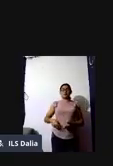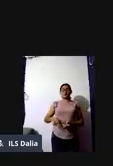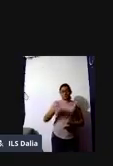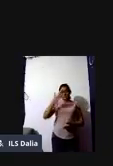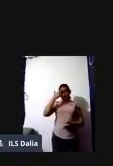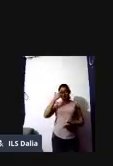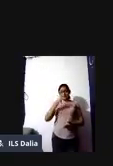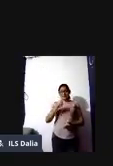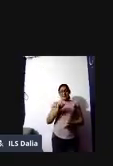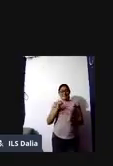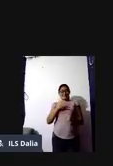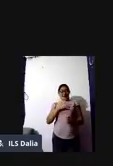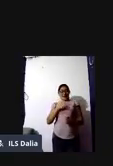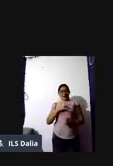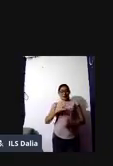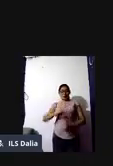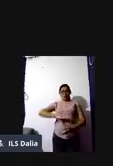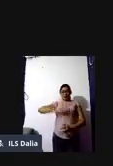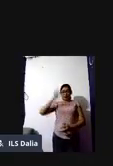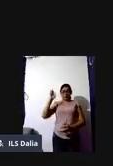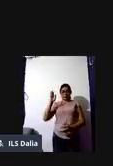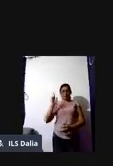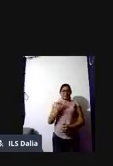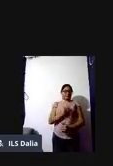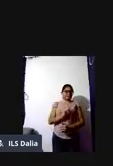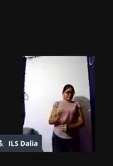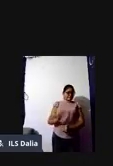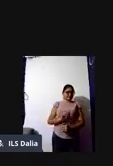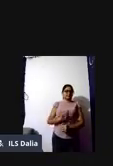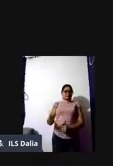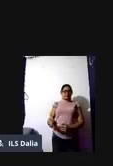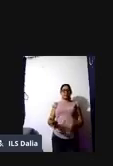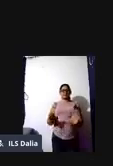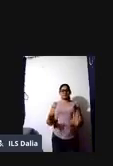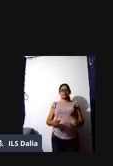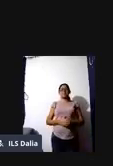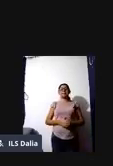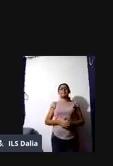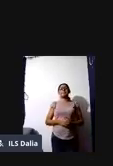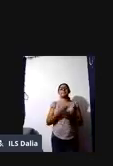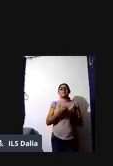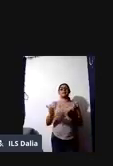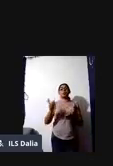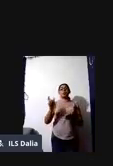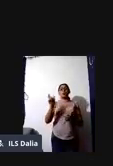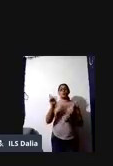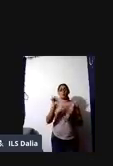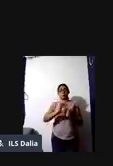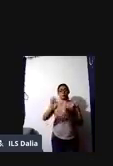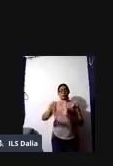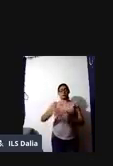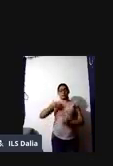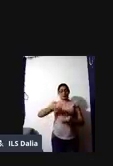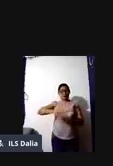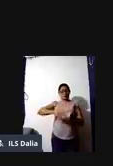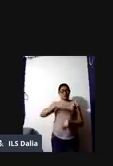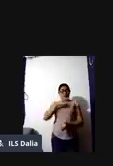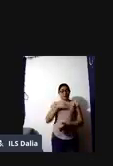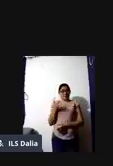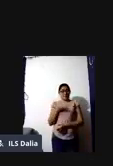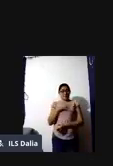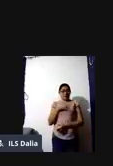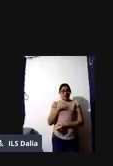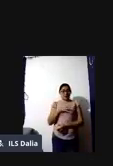miedo se parecen un chorro. Y bueno, la manifestación cuando tengo miedo, normalmente las personas violentas son las